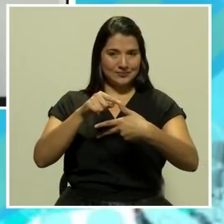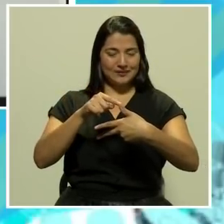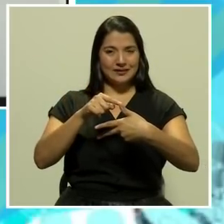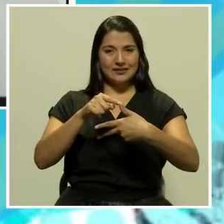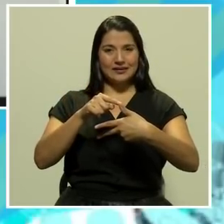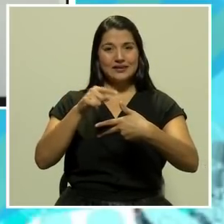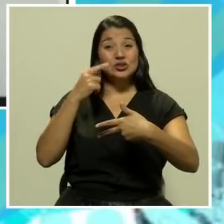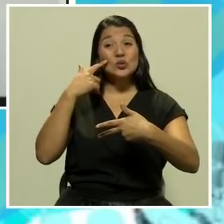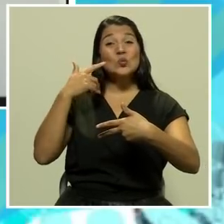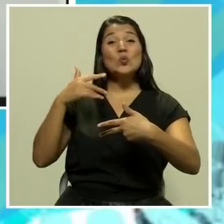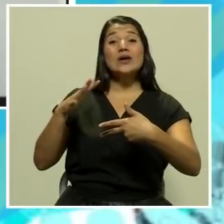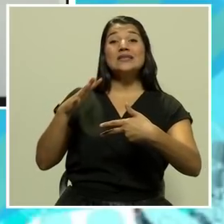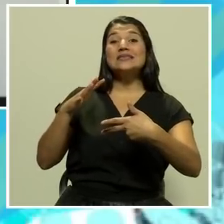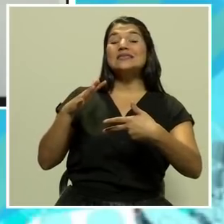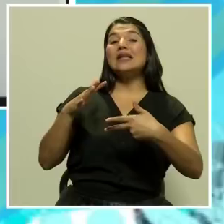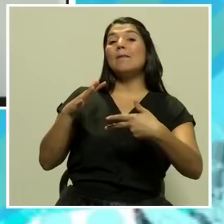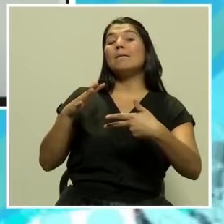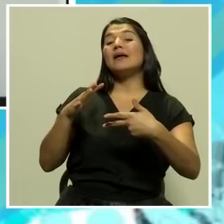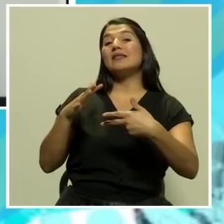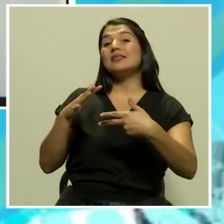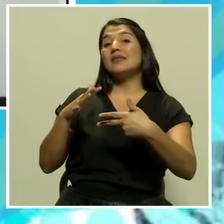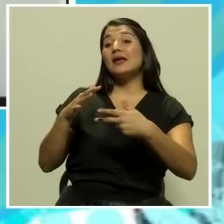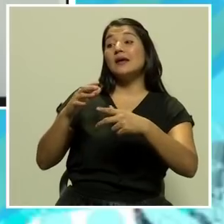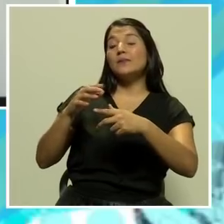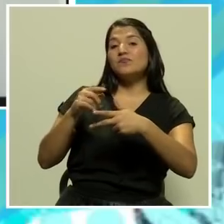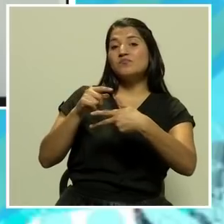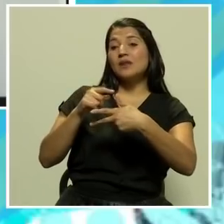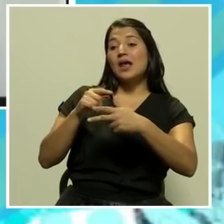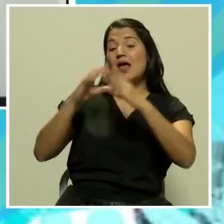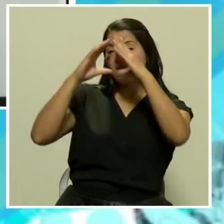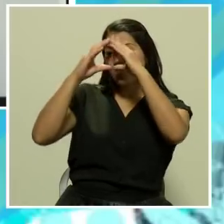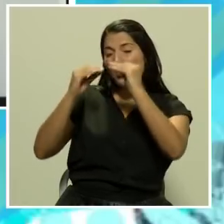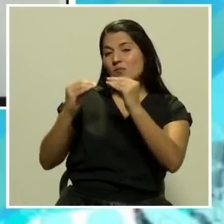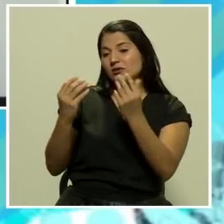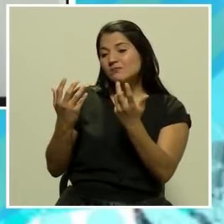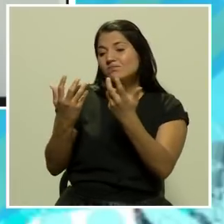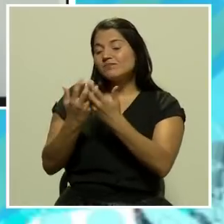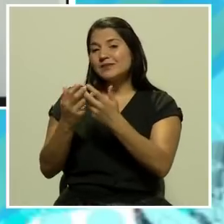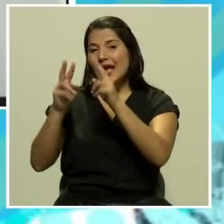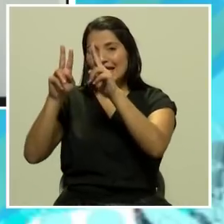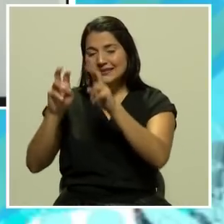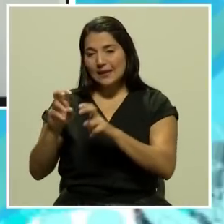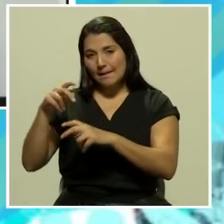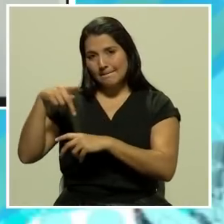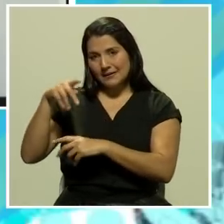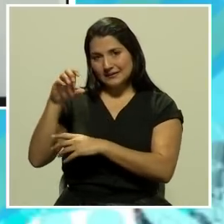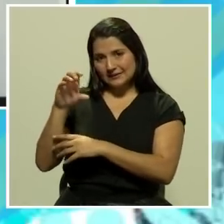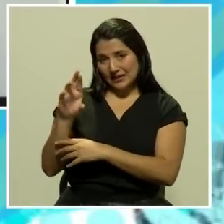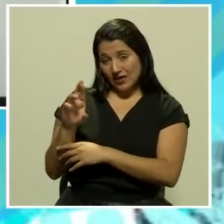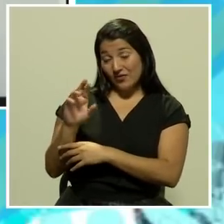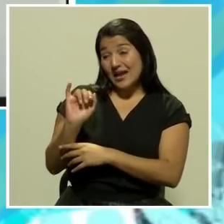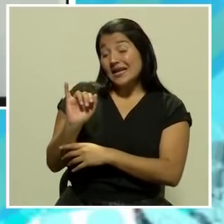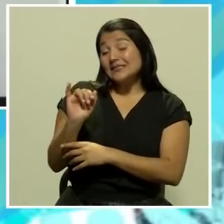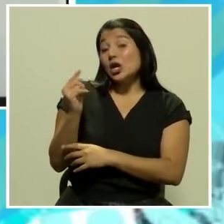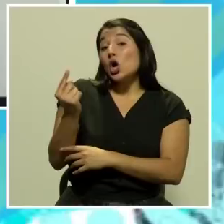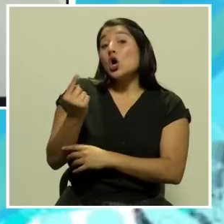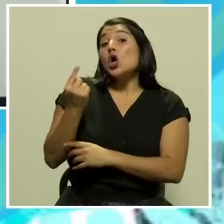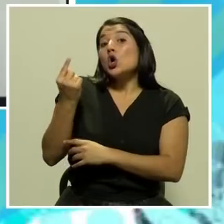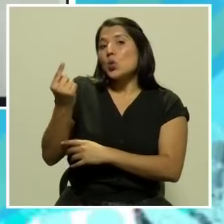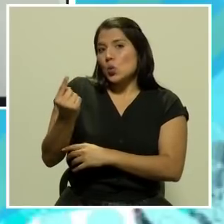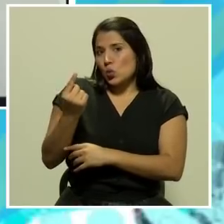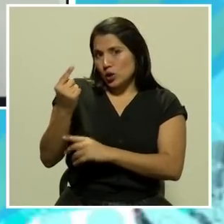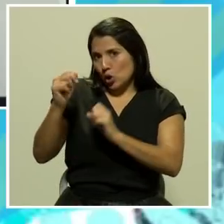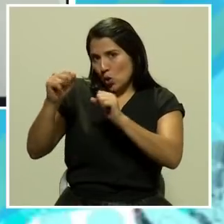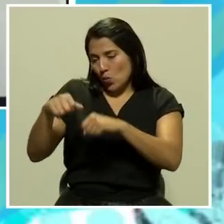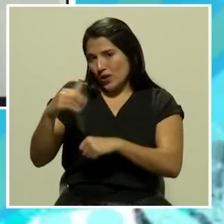los exámenes PCR, que es para identificar la existencia del virus, la cual única y exclusivamente la puede hacer el Ministerio